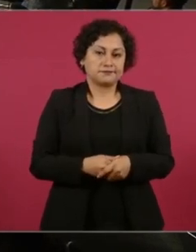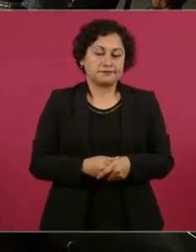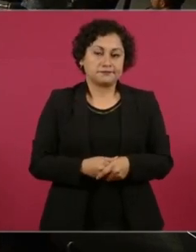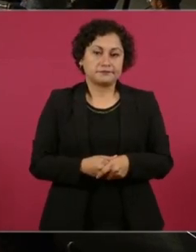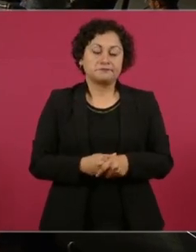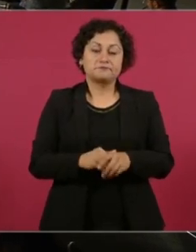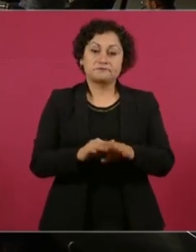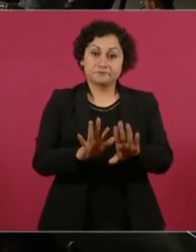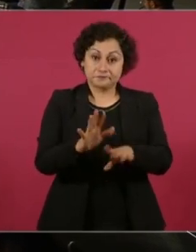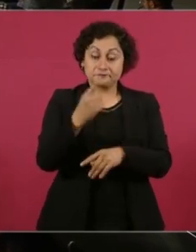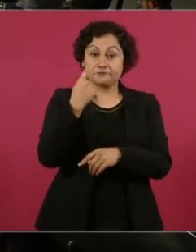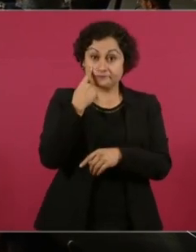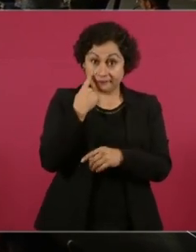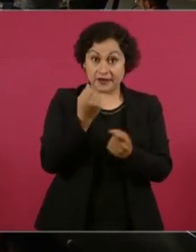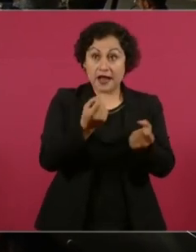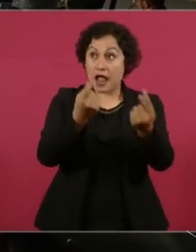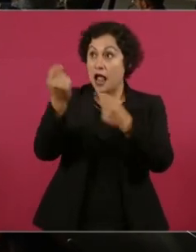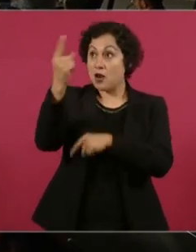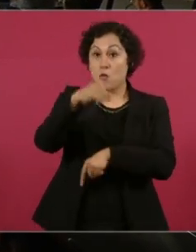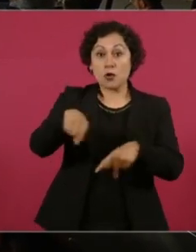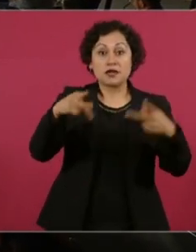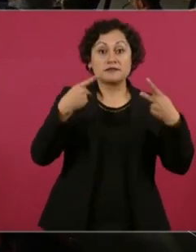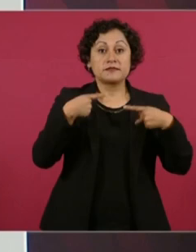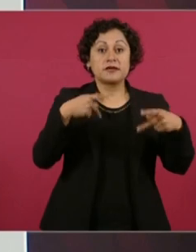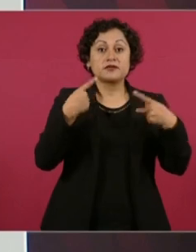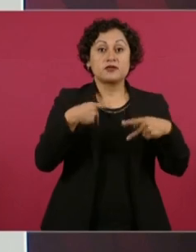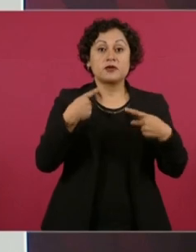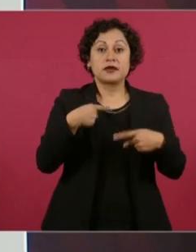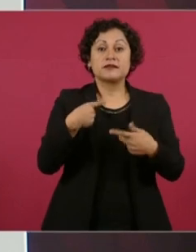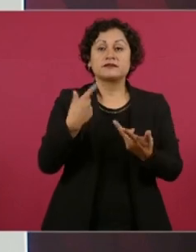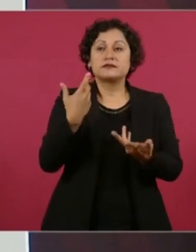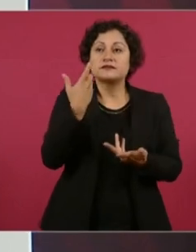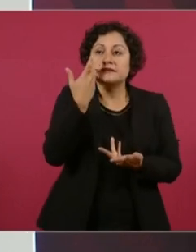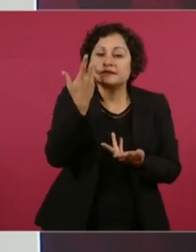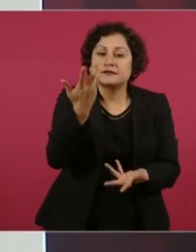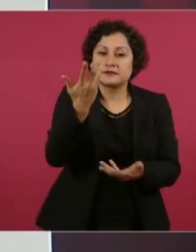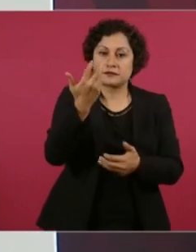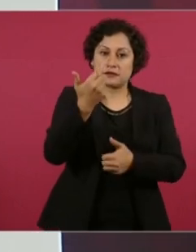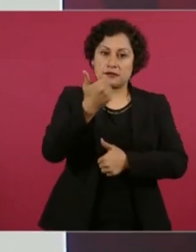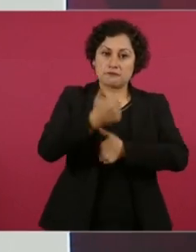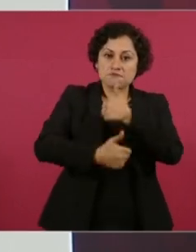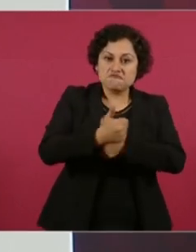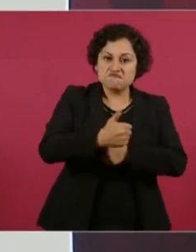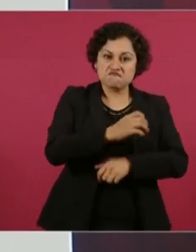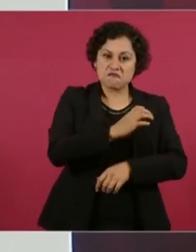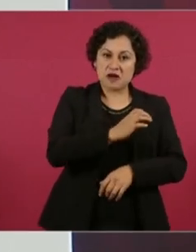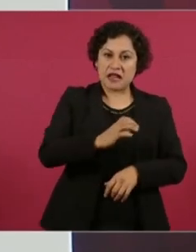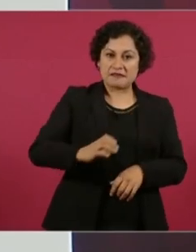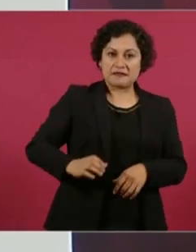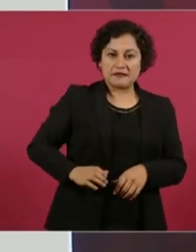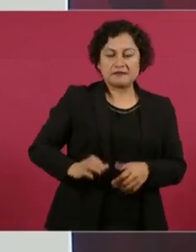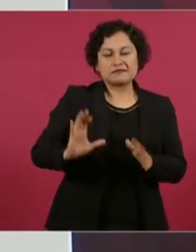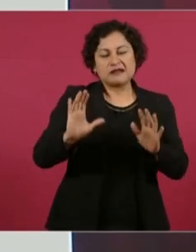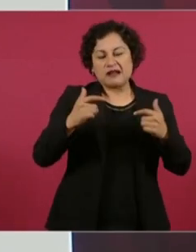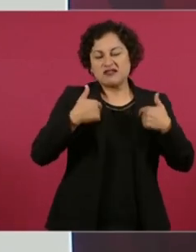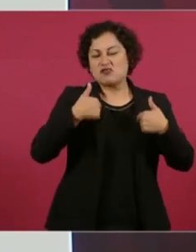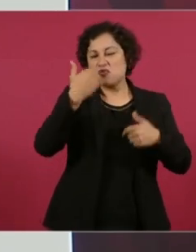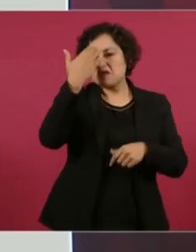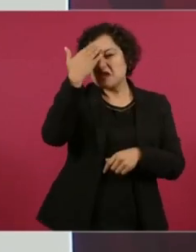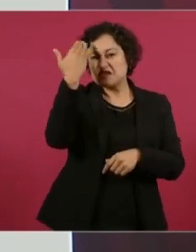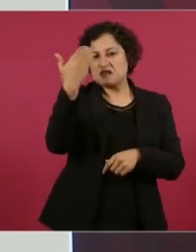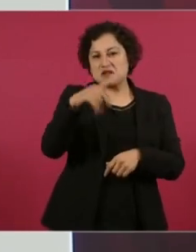Hay quienes quieren ser candidatos, saben que no van a ganar, pero como les dan dinero,